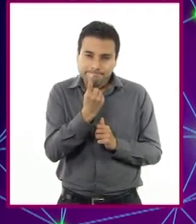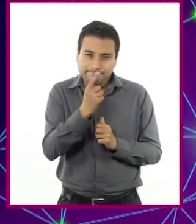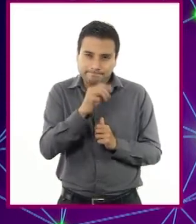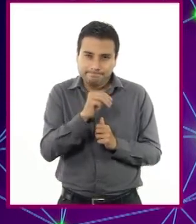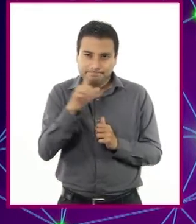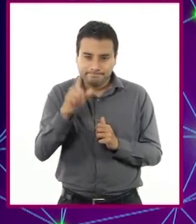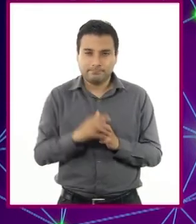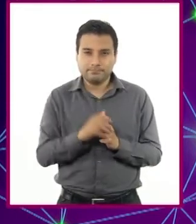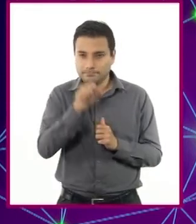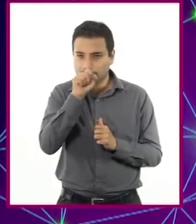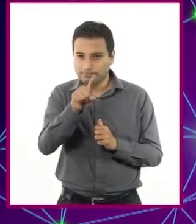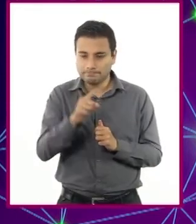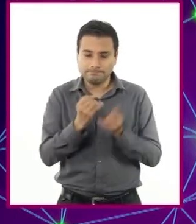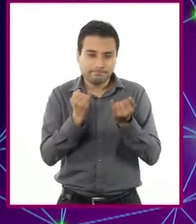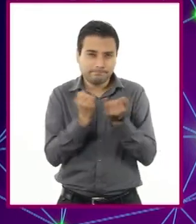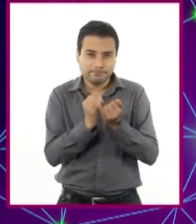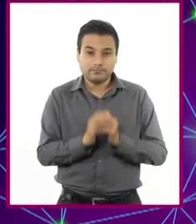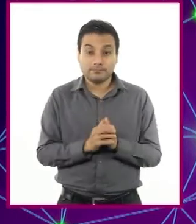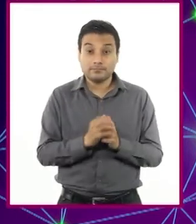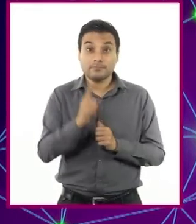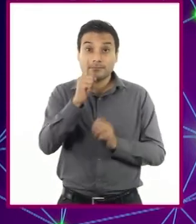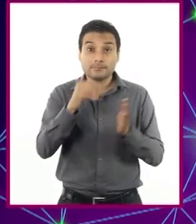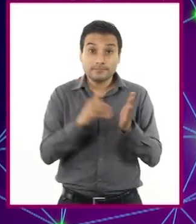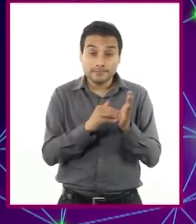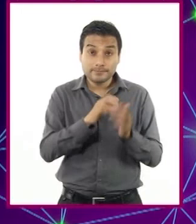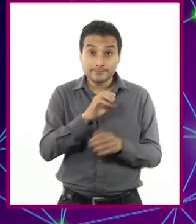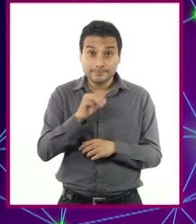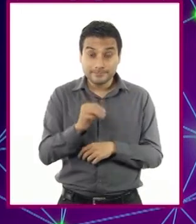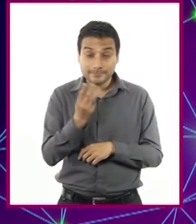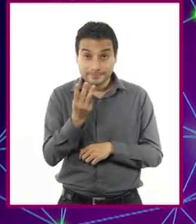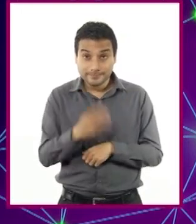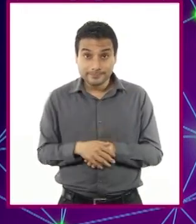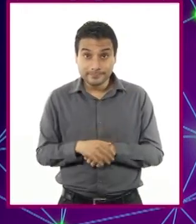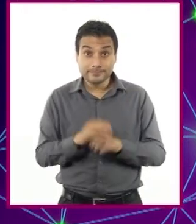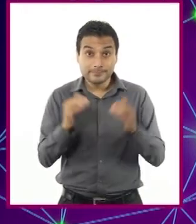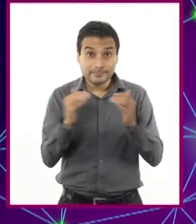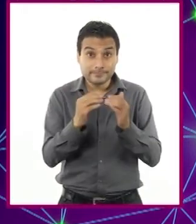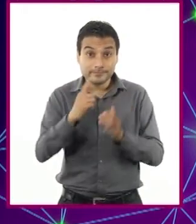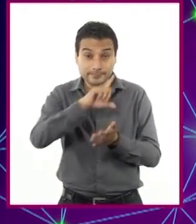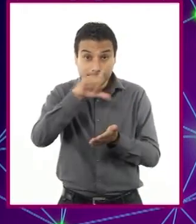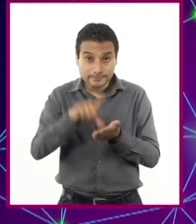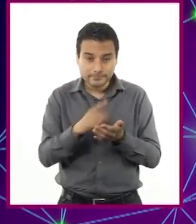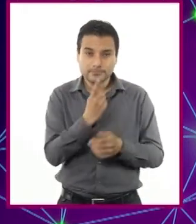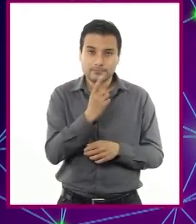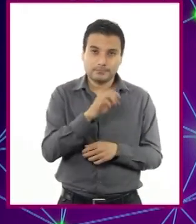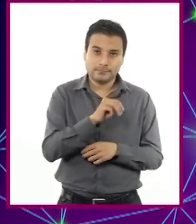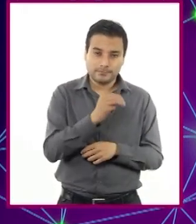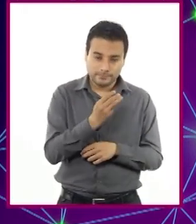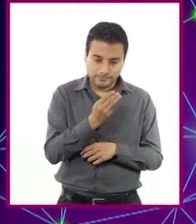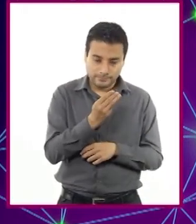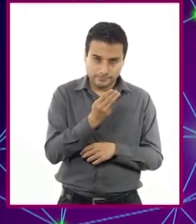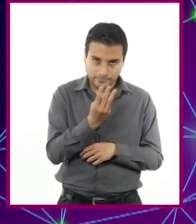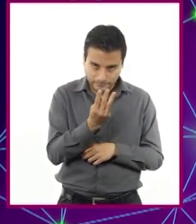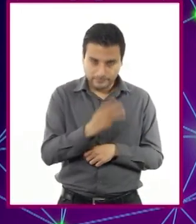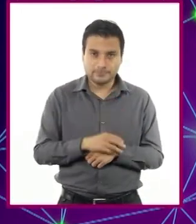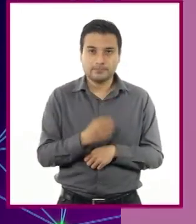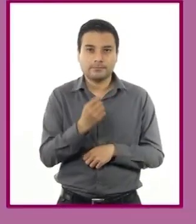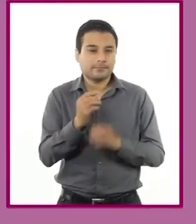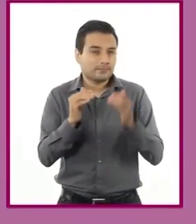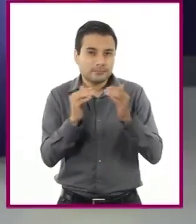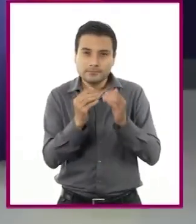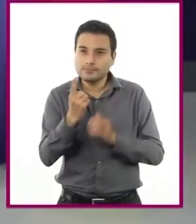1000 centímetros cúbicos equivalen a 1 litro, entonces 1 centímetro cúbico equivale a 1